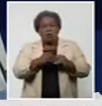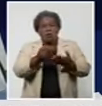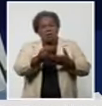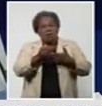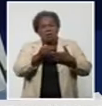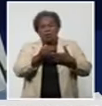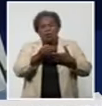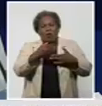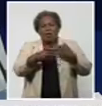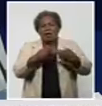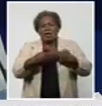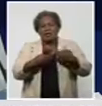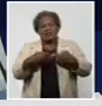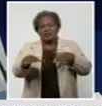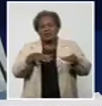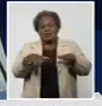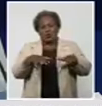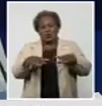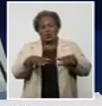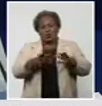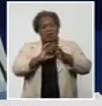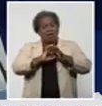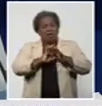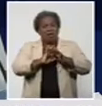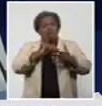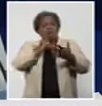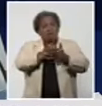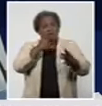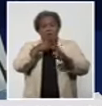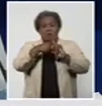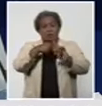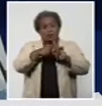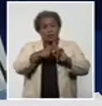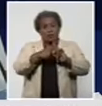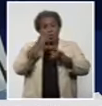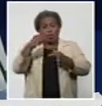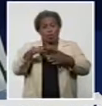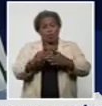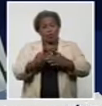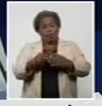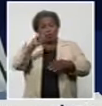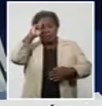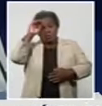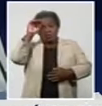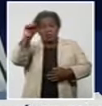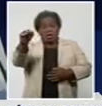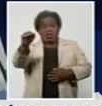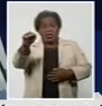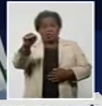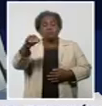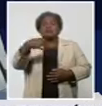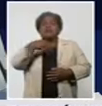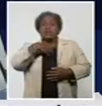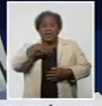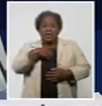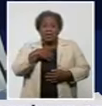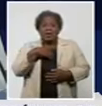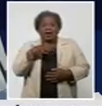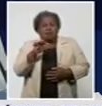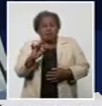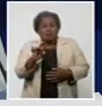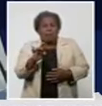hacer muchas acciones y que se confirmó. Él se encontraba ingresado con sospecha de esta enfermedad y